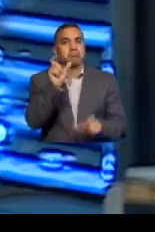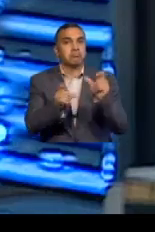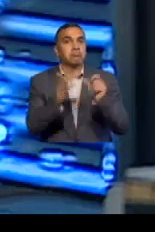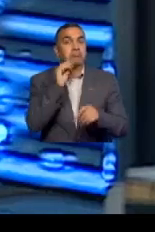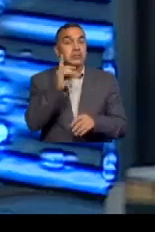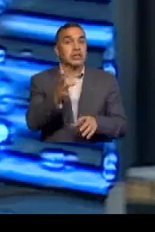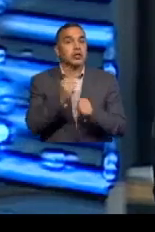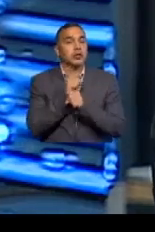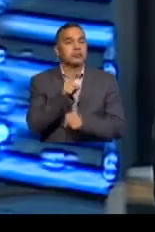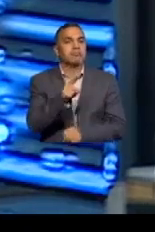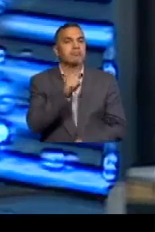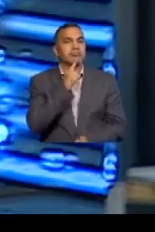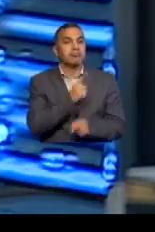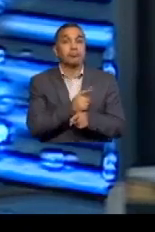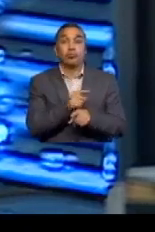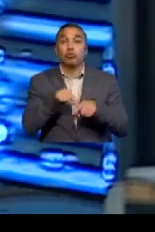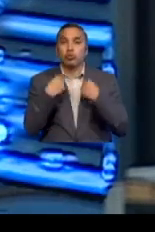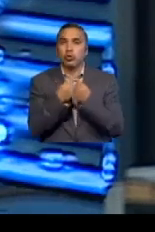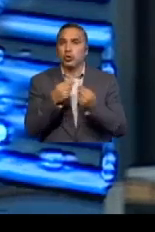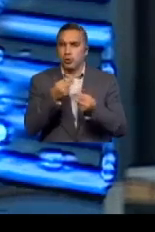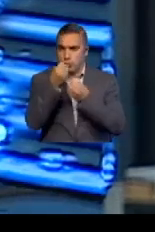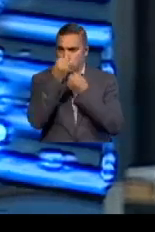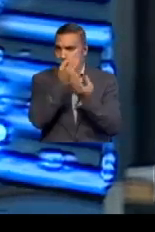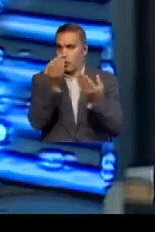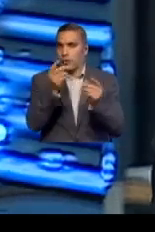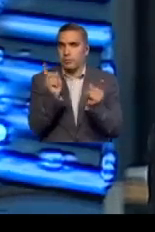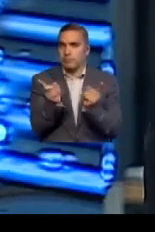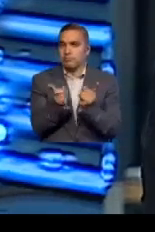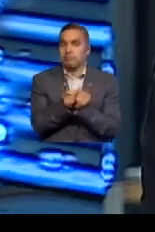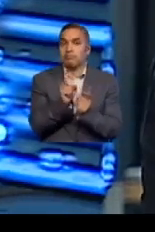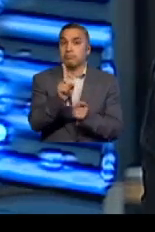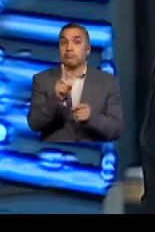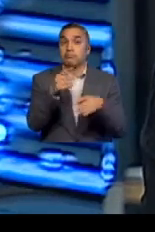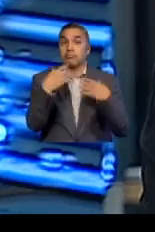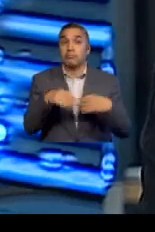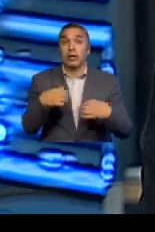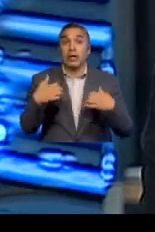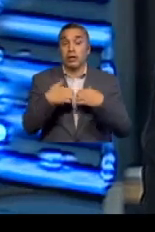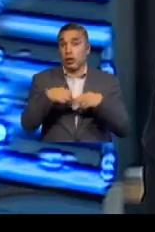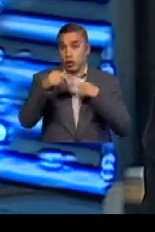expertos en seguridad. Les tenemos un avance del reportaje que un